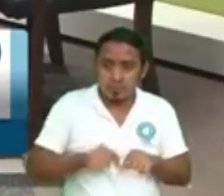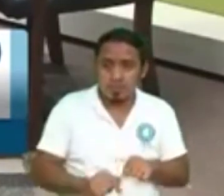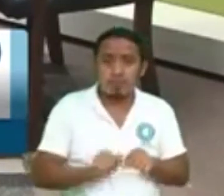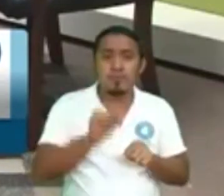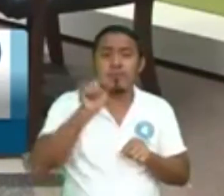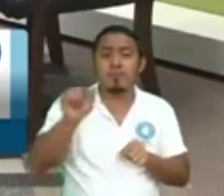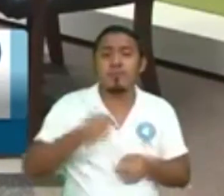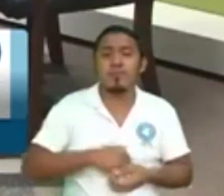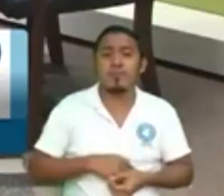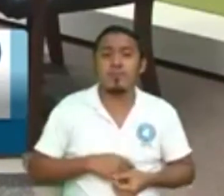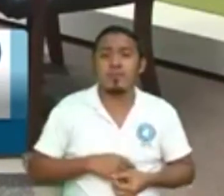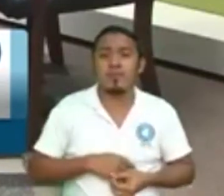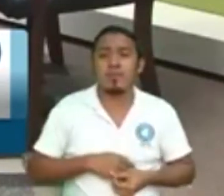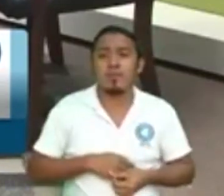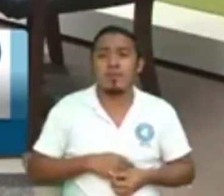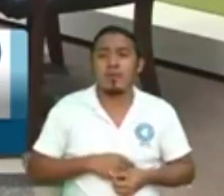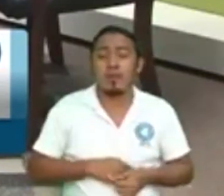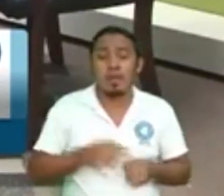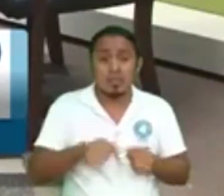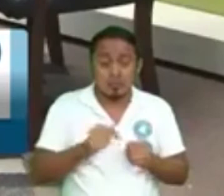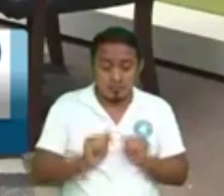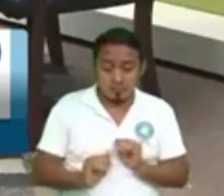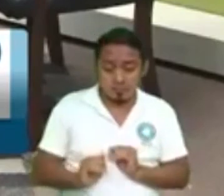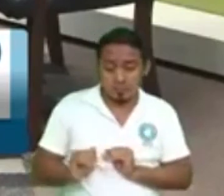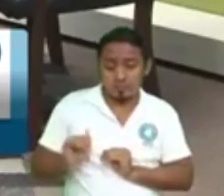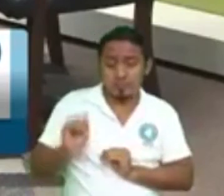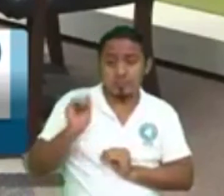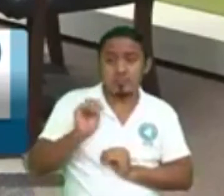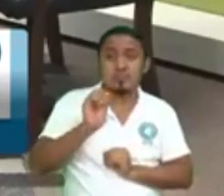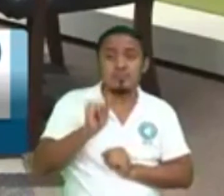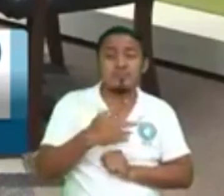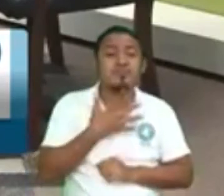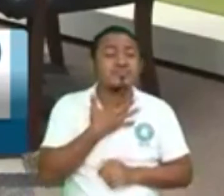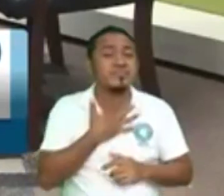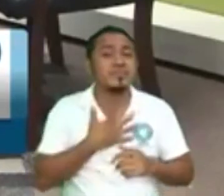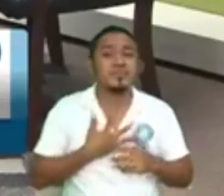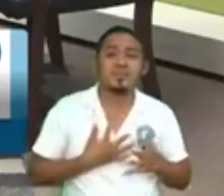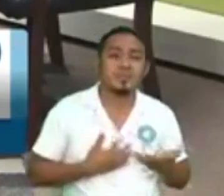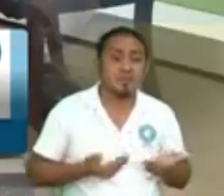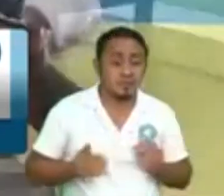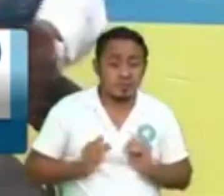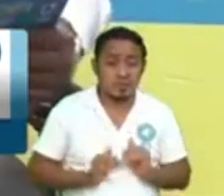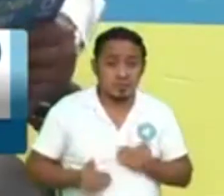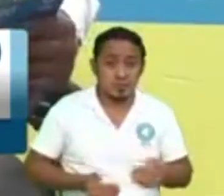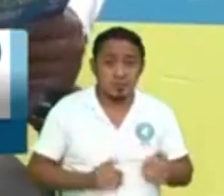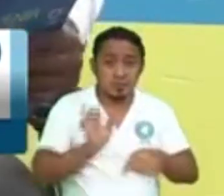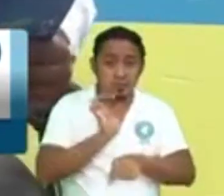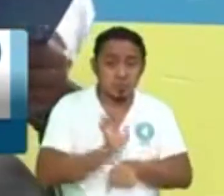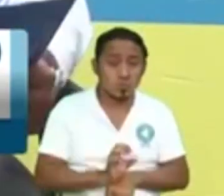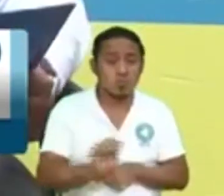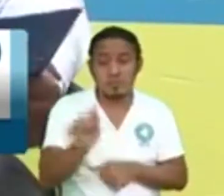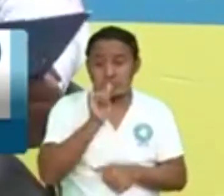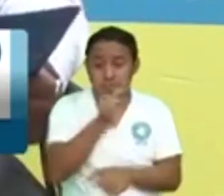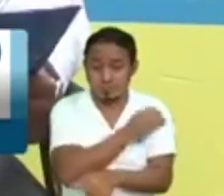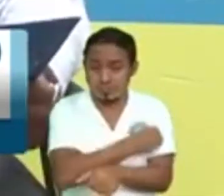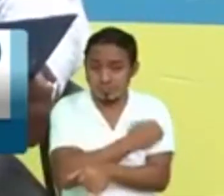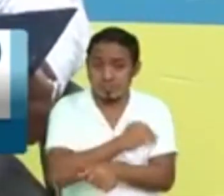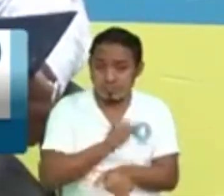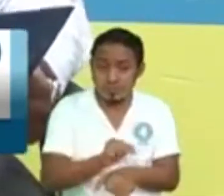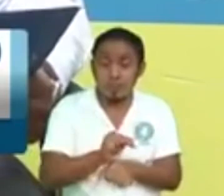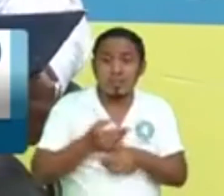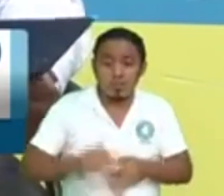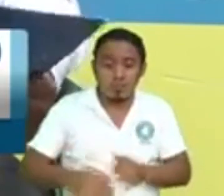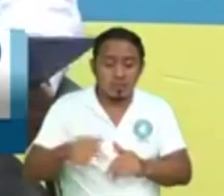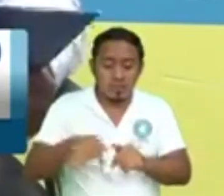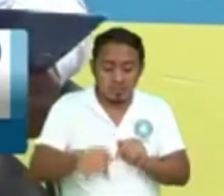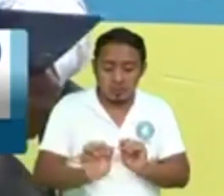Tomando en cuenta esto que usted me dijo, el síndrome de abstinencia del alcohol, ¿verdad?, que el niño donde estaba acostumbrado a recibir alcohol a través